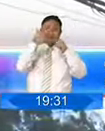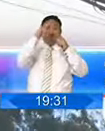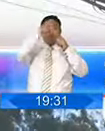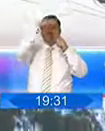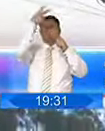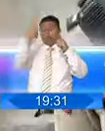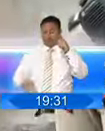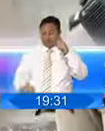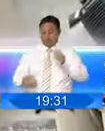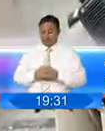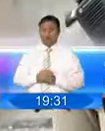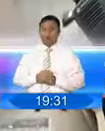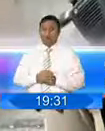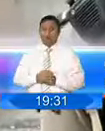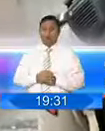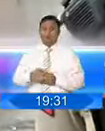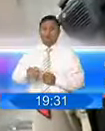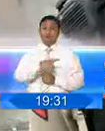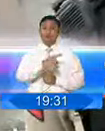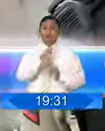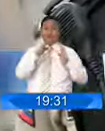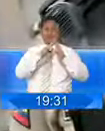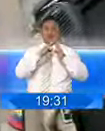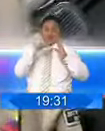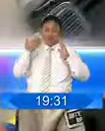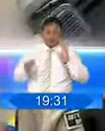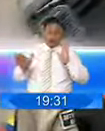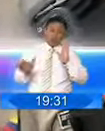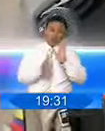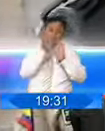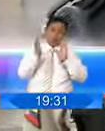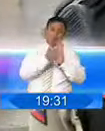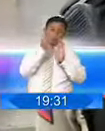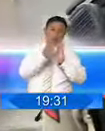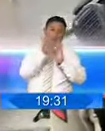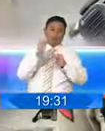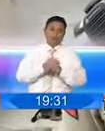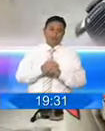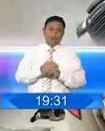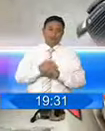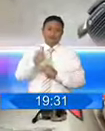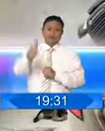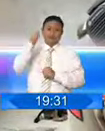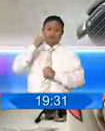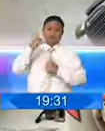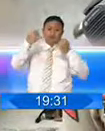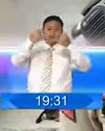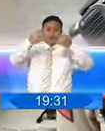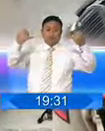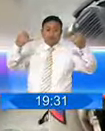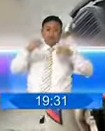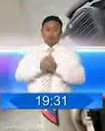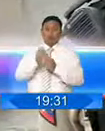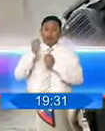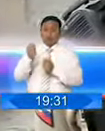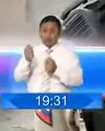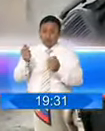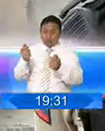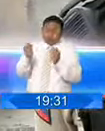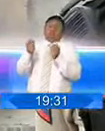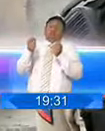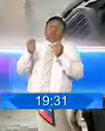una casa. Que estaba enluciendo la casa, que está en la parte de atrás, topó un cable de alta tensión y se electrocutó y